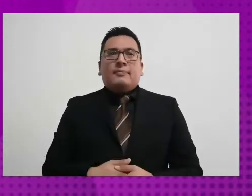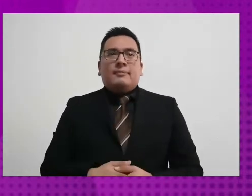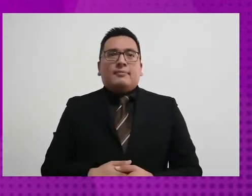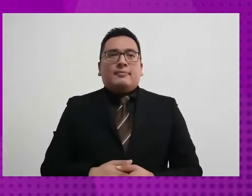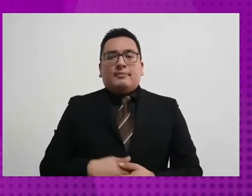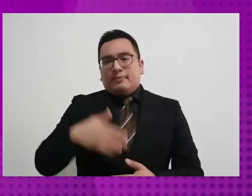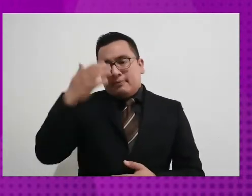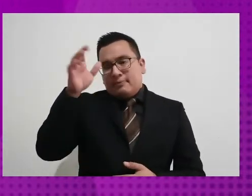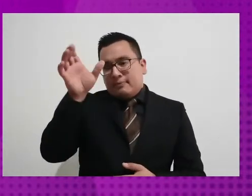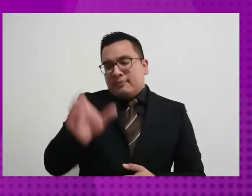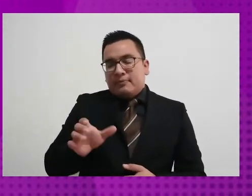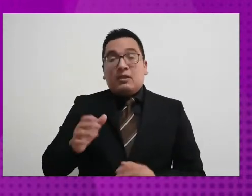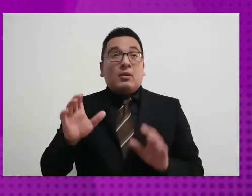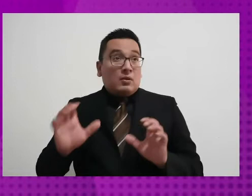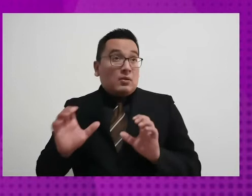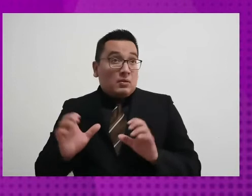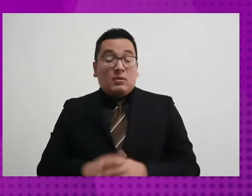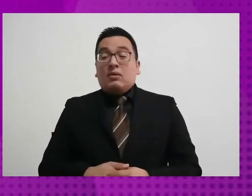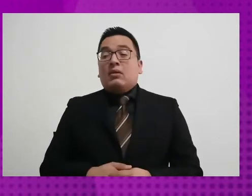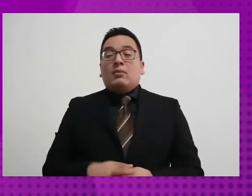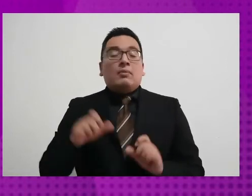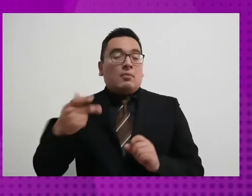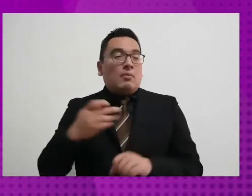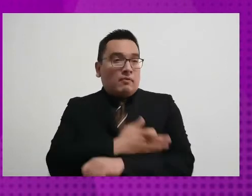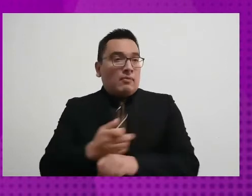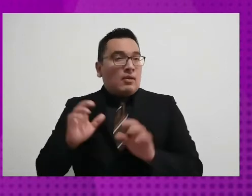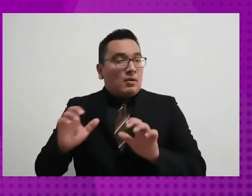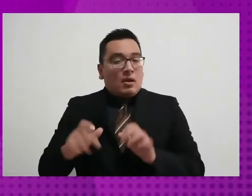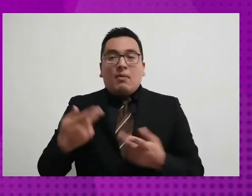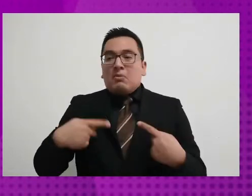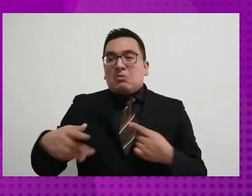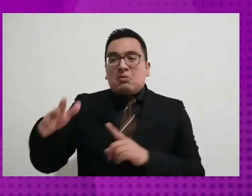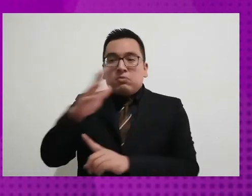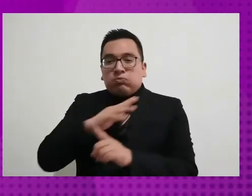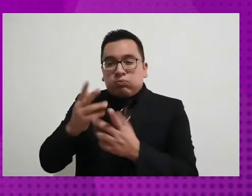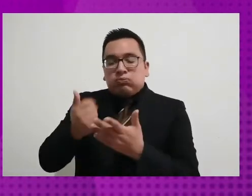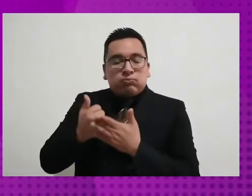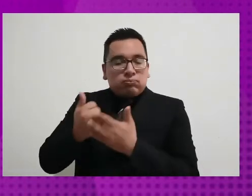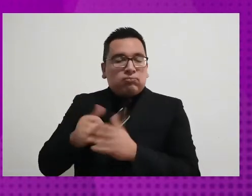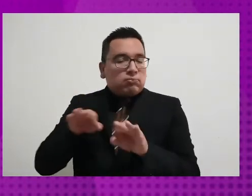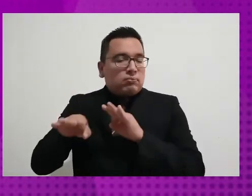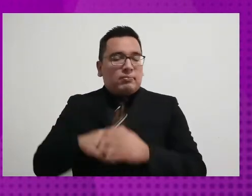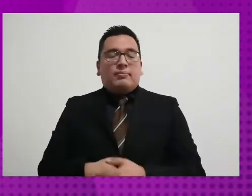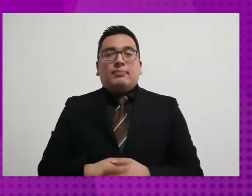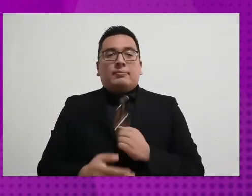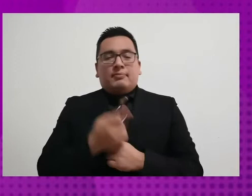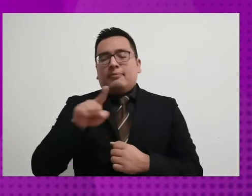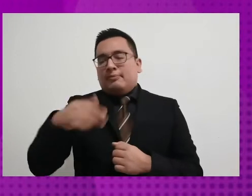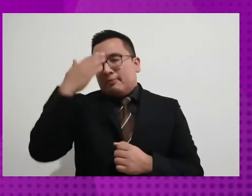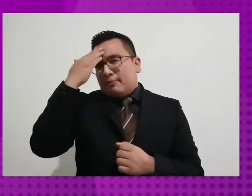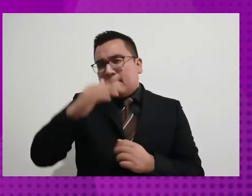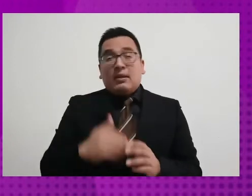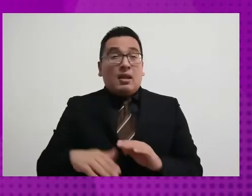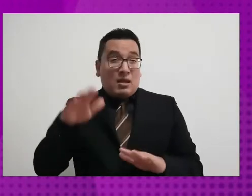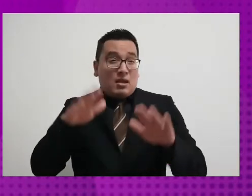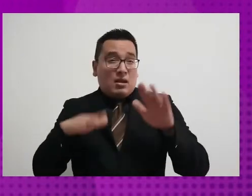cuidando su integridad, la de su familia, la de las personas que trabajan con ellas, etcétera, porque muchas veces, como bien sabes,